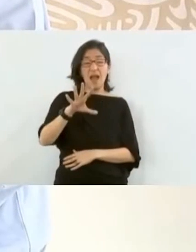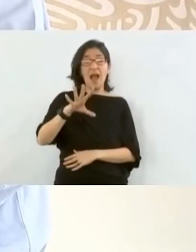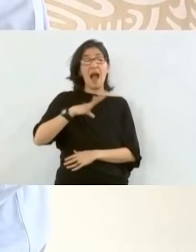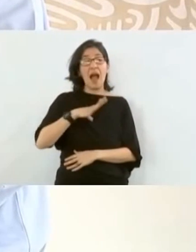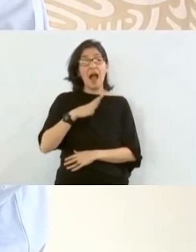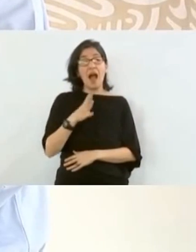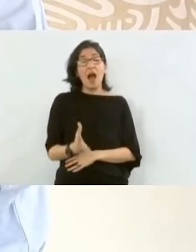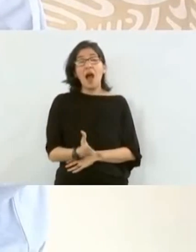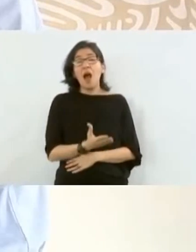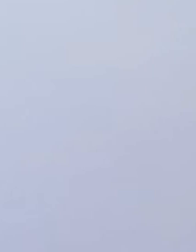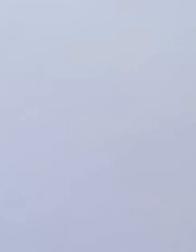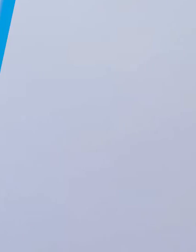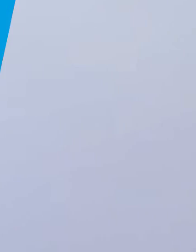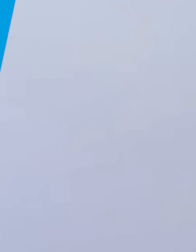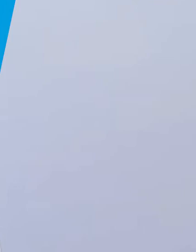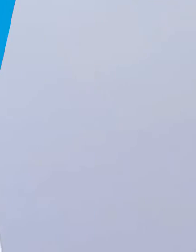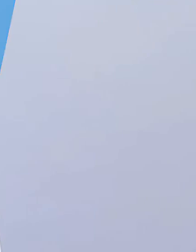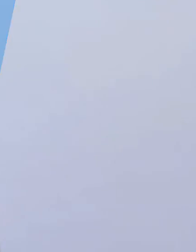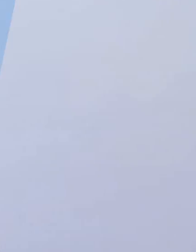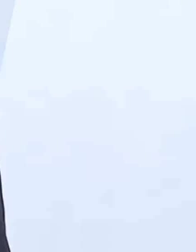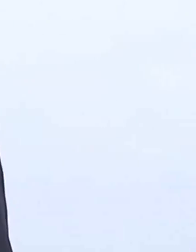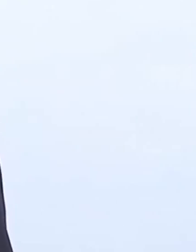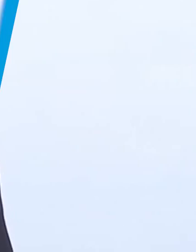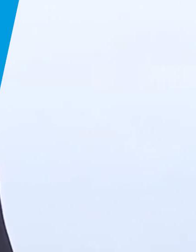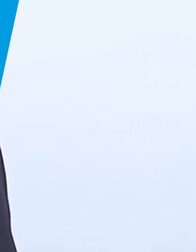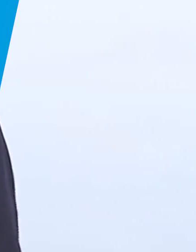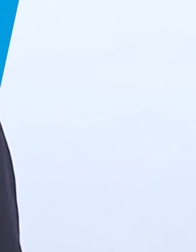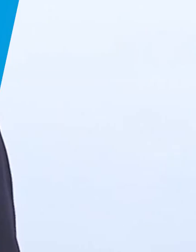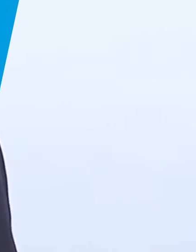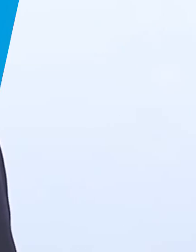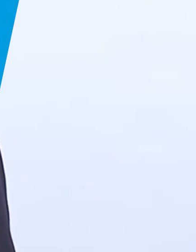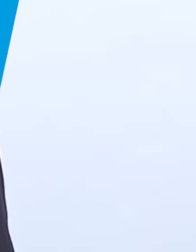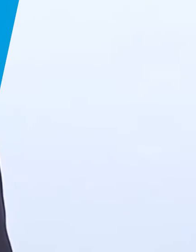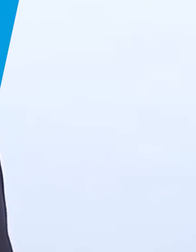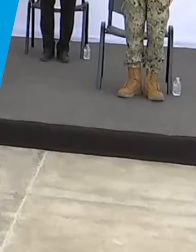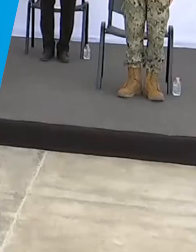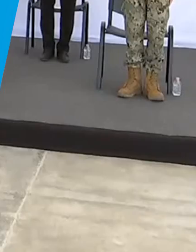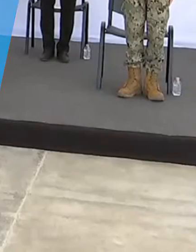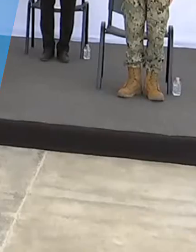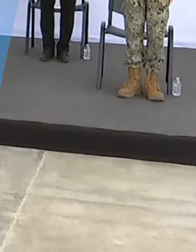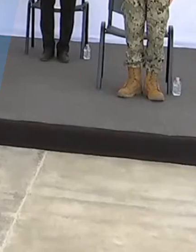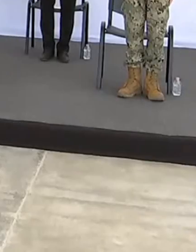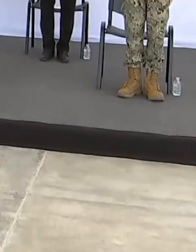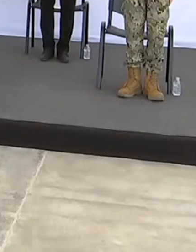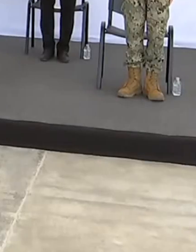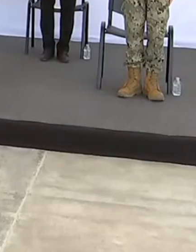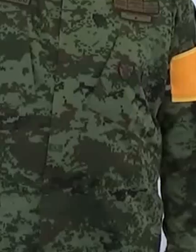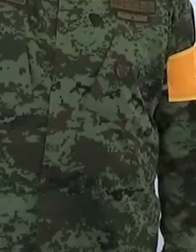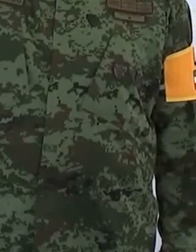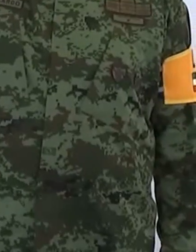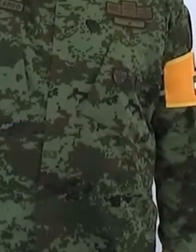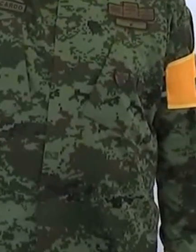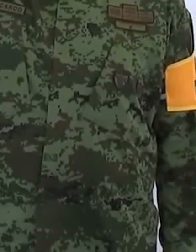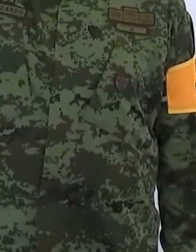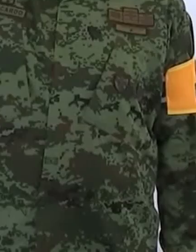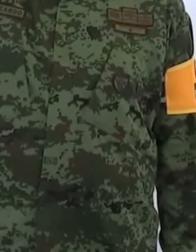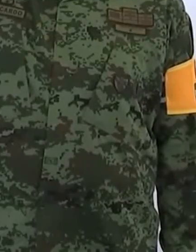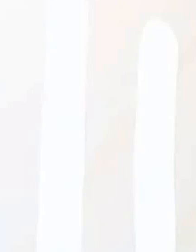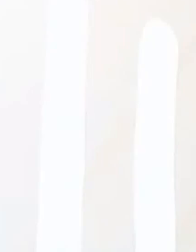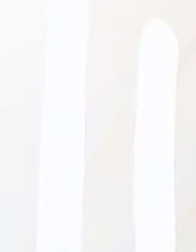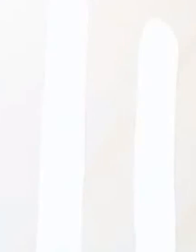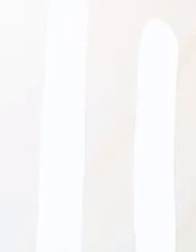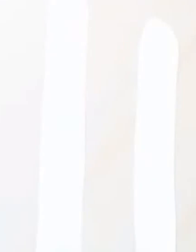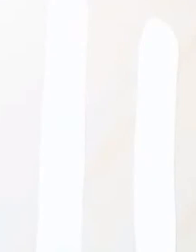el presidente estuvo en contacto con miembros de su gabinete y funcionarios de los estados de nuevo león y san luís potosí en actos públicos alomía